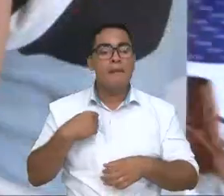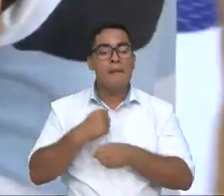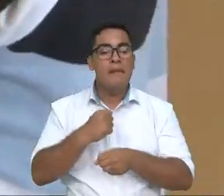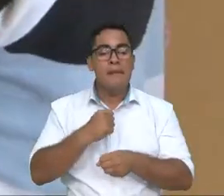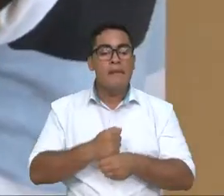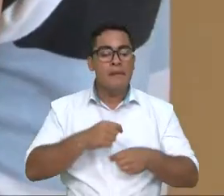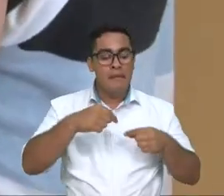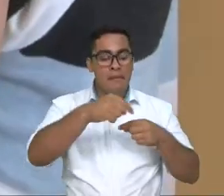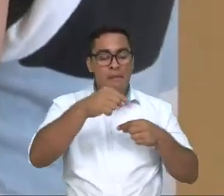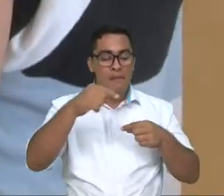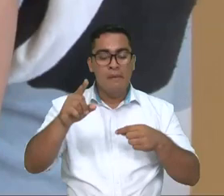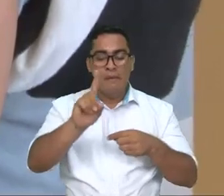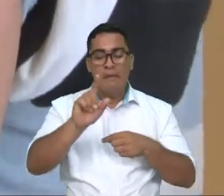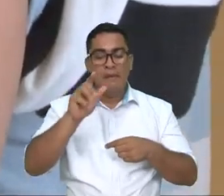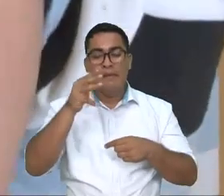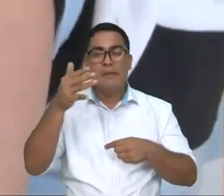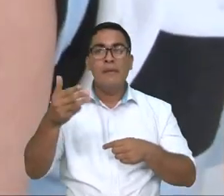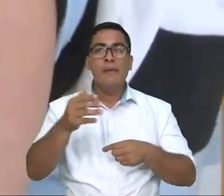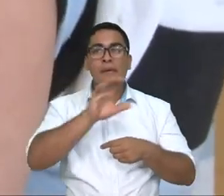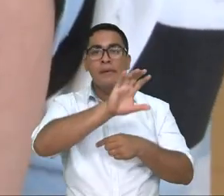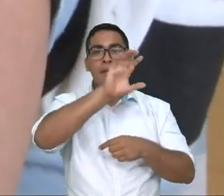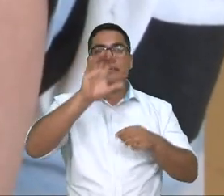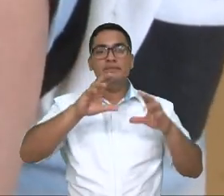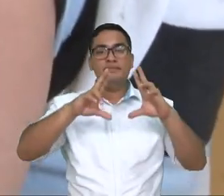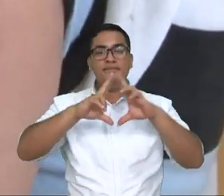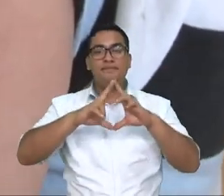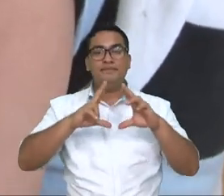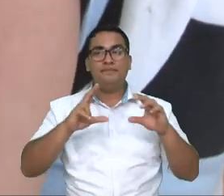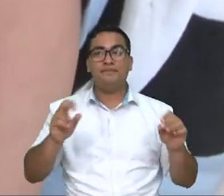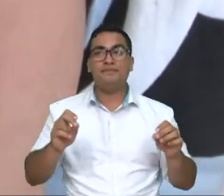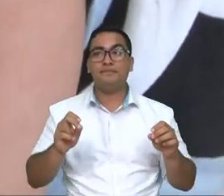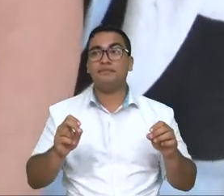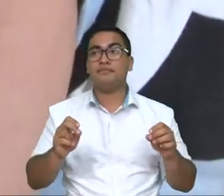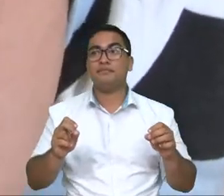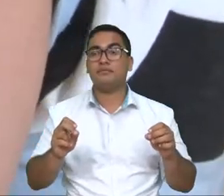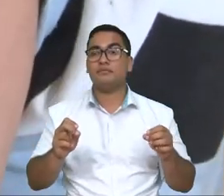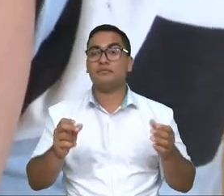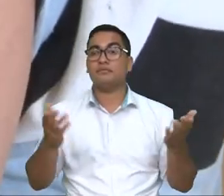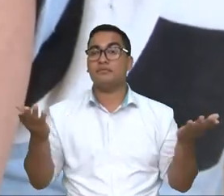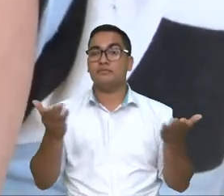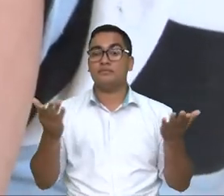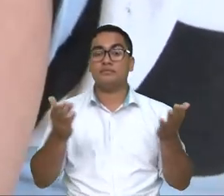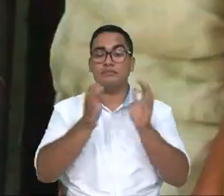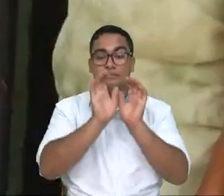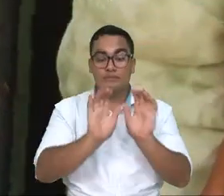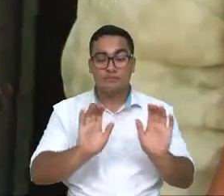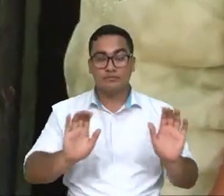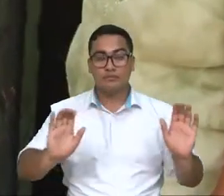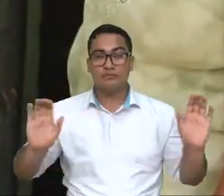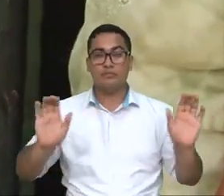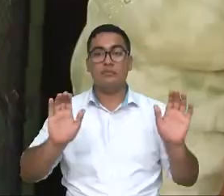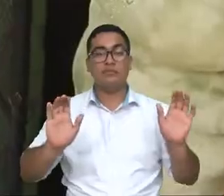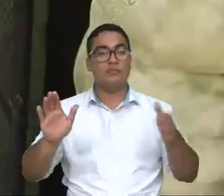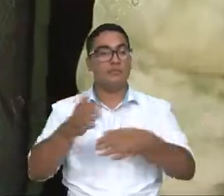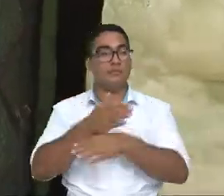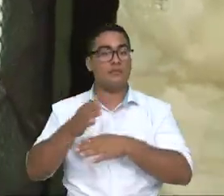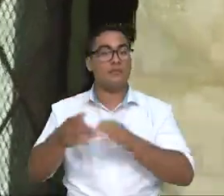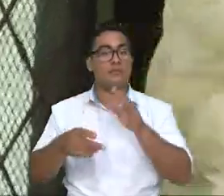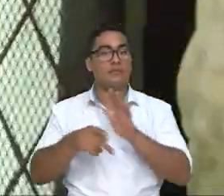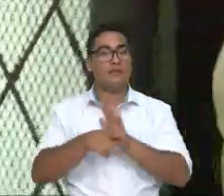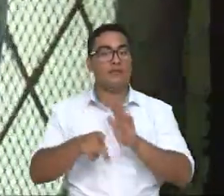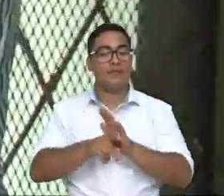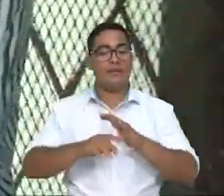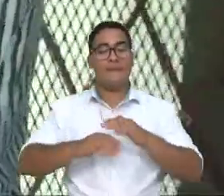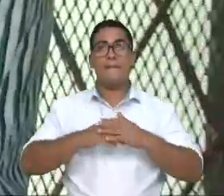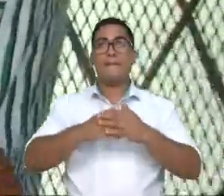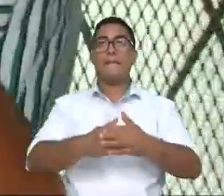19 ILAIS del país y con ella estamos inmunizando a todos los niños, a grupos de riesgo como son